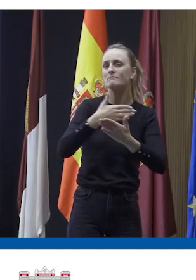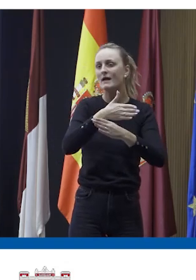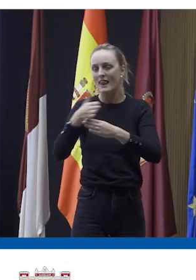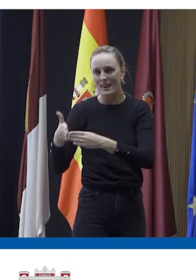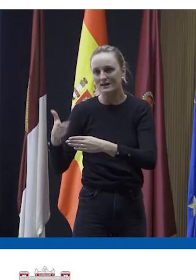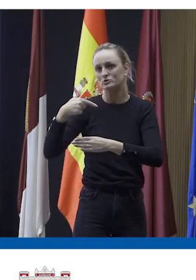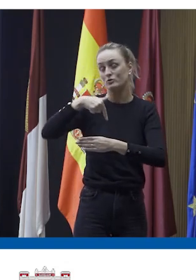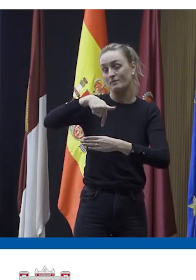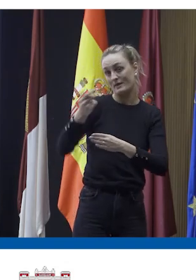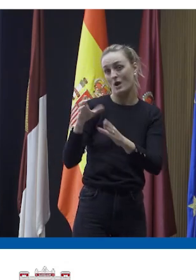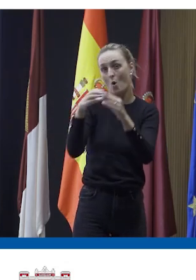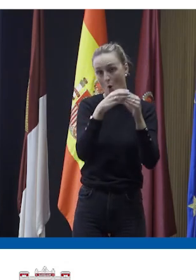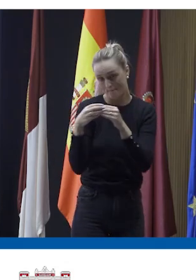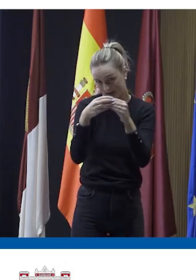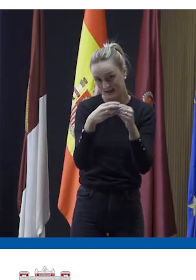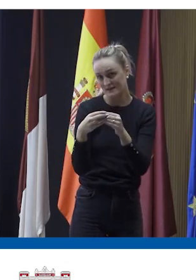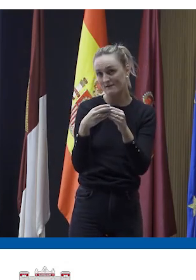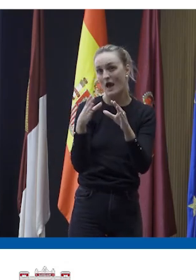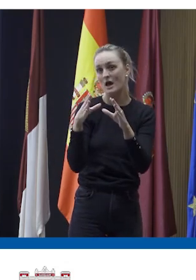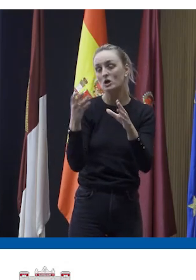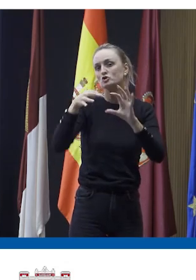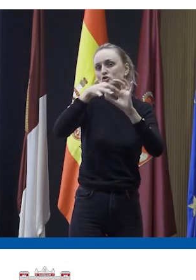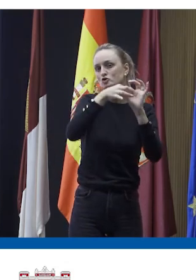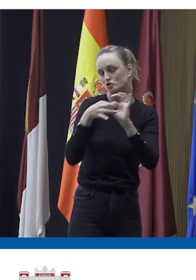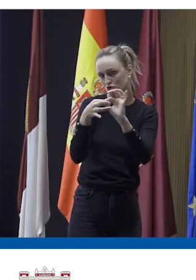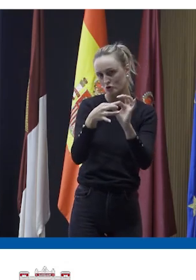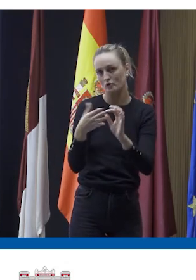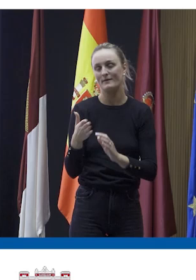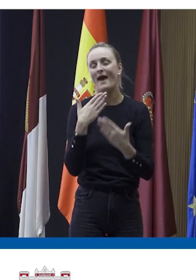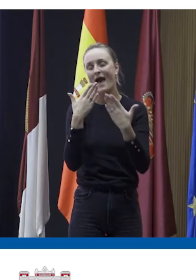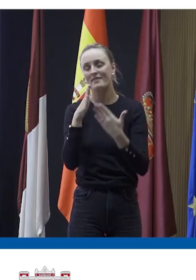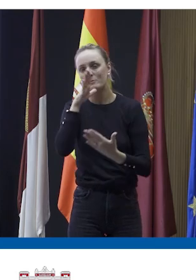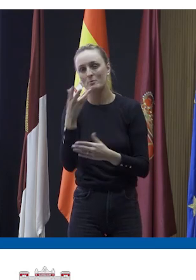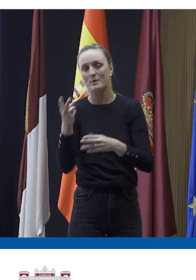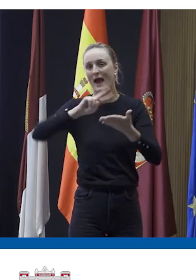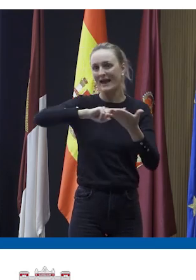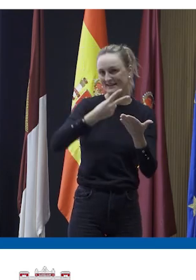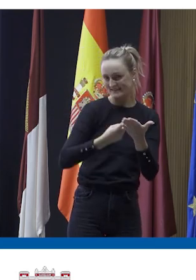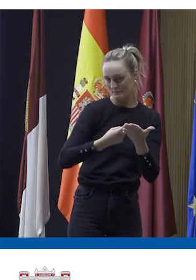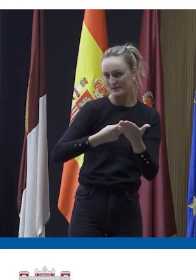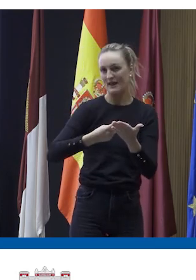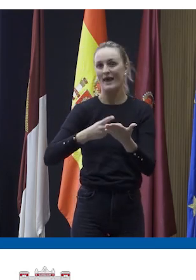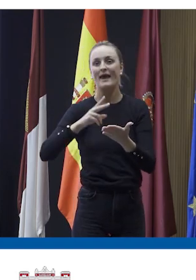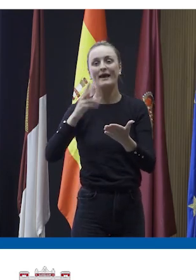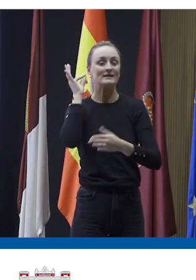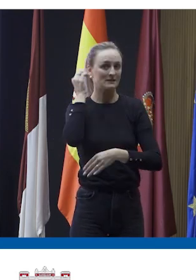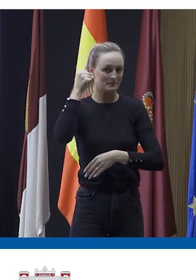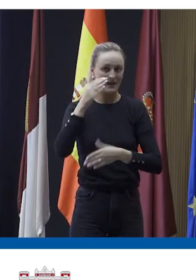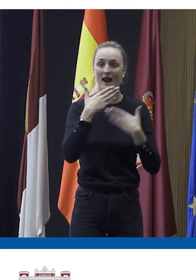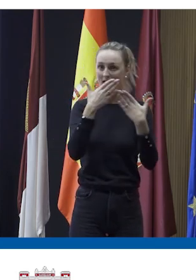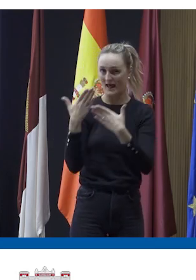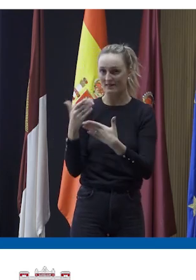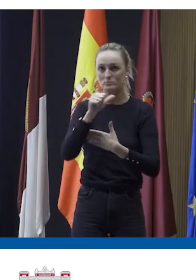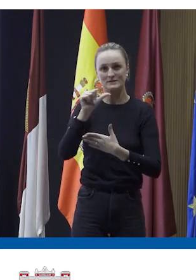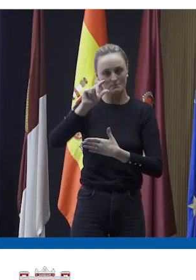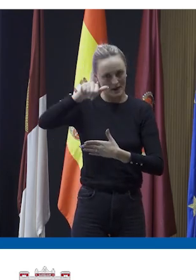los socios y socias. Agradecemos también a la intérprete y al intérprete de lengua de signos. Gracias también, una